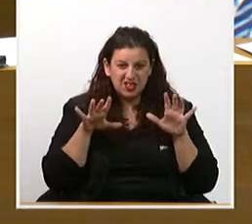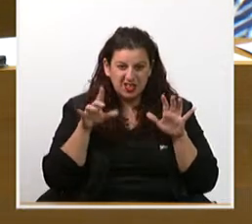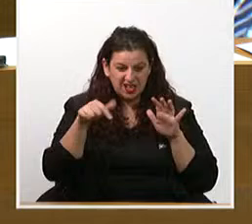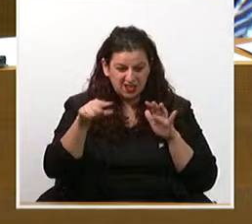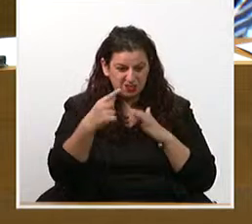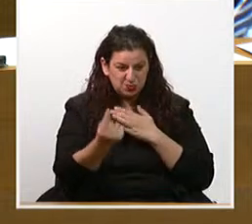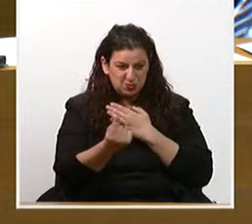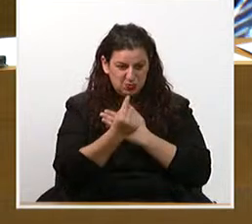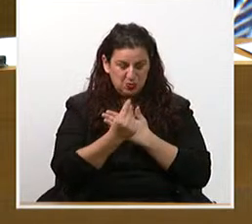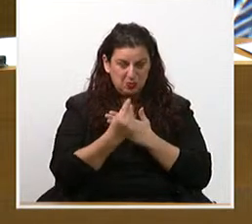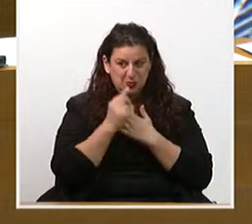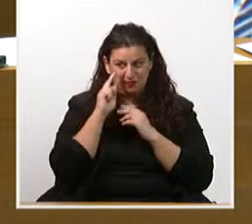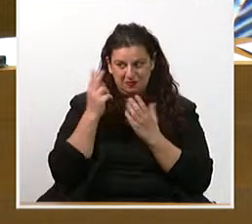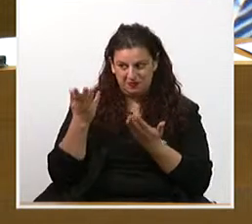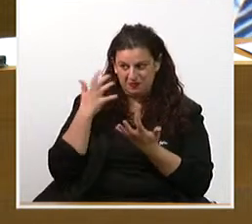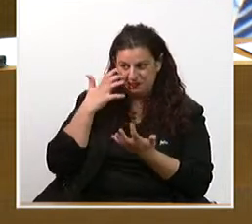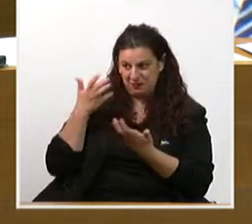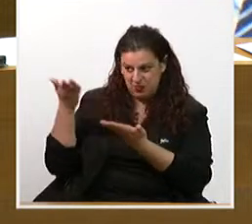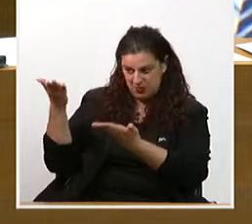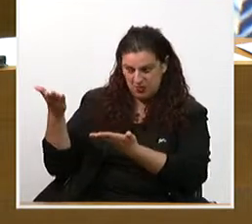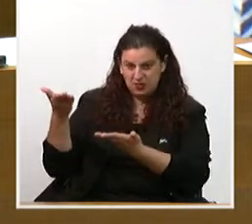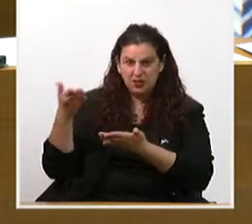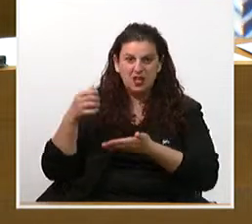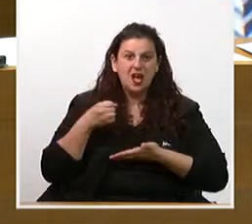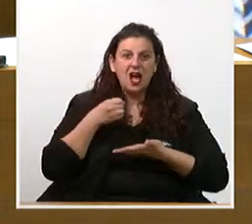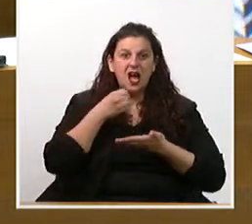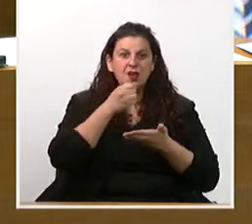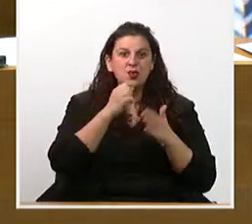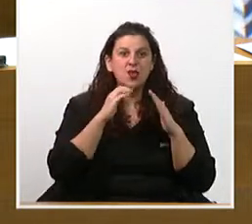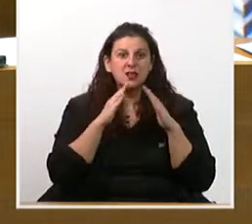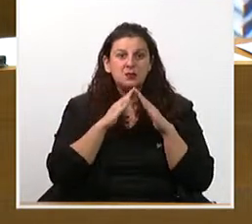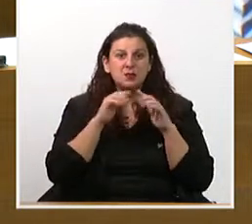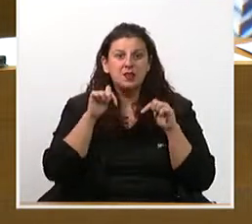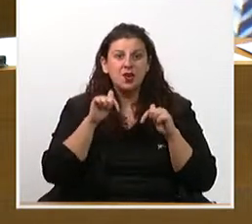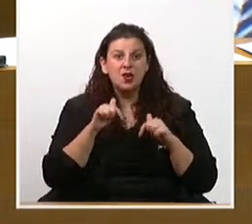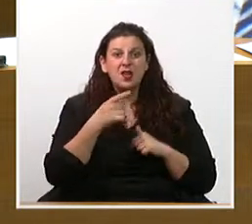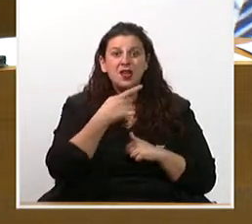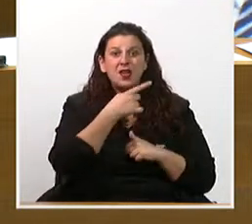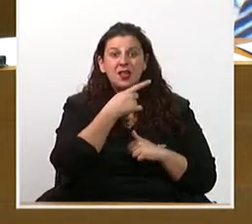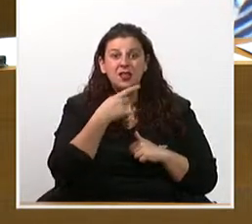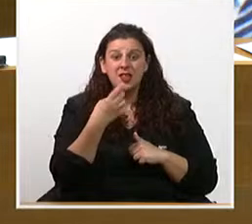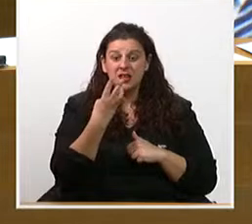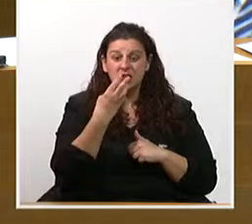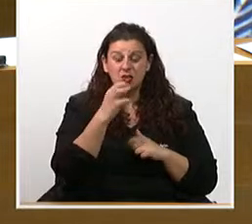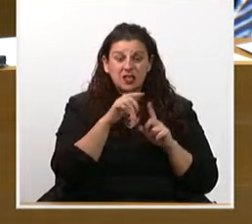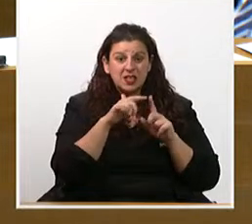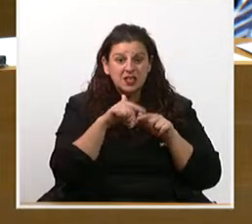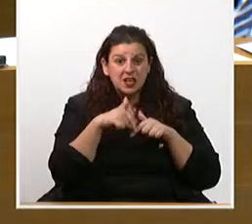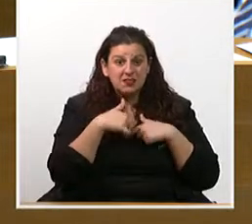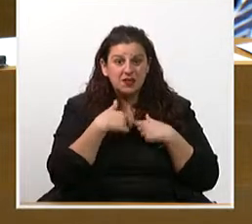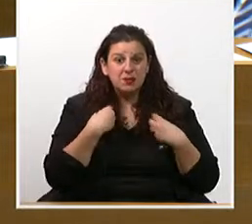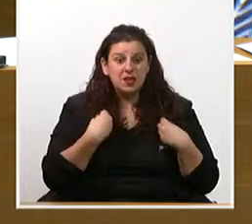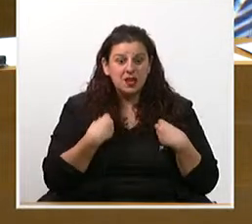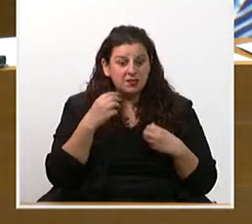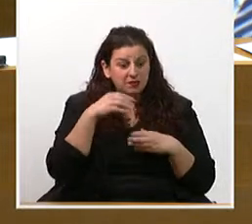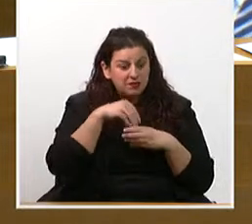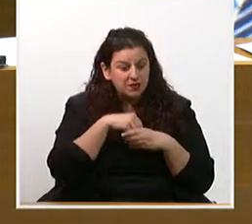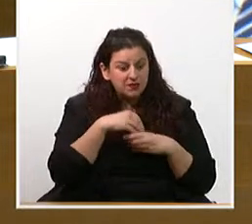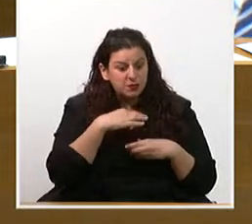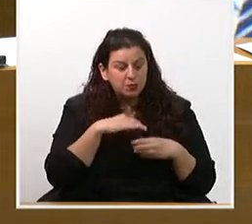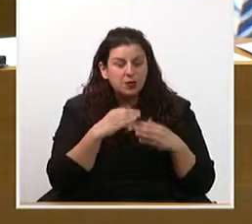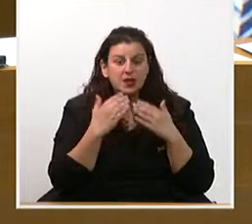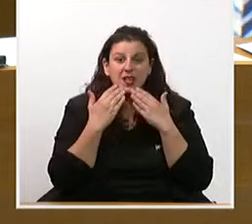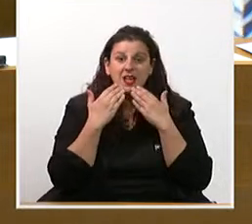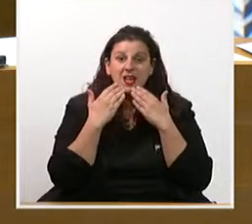verdadera cara las ayudas a las viviendas hoy son las de 130 familias que pueden estar realojos a